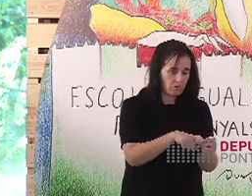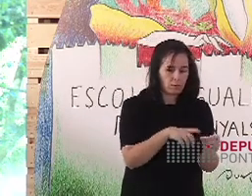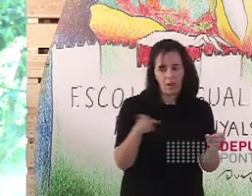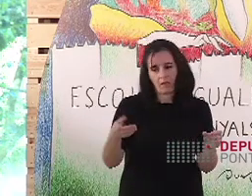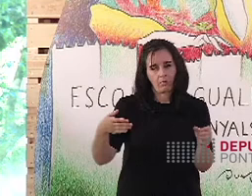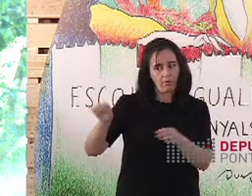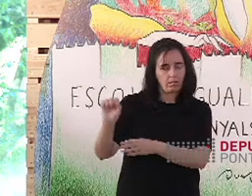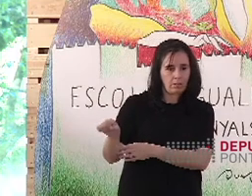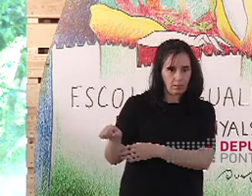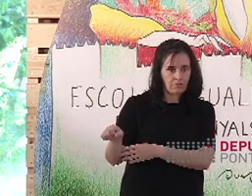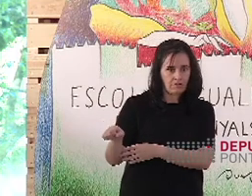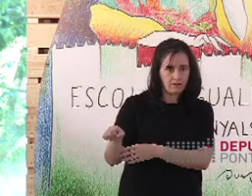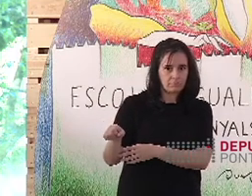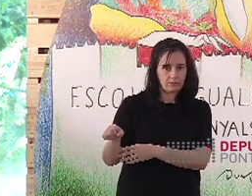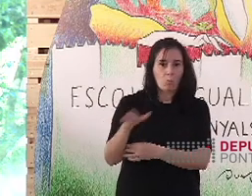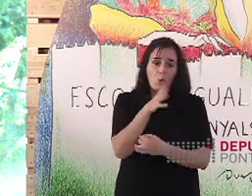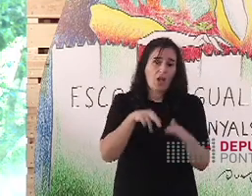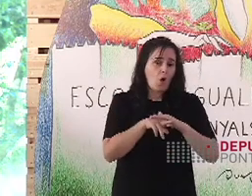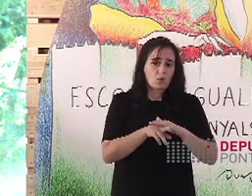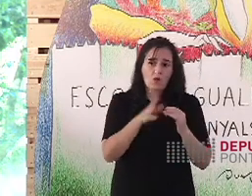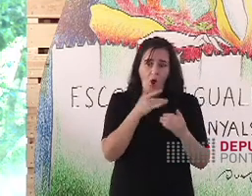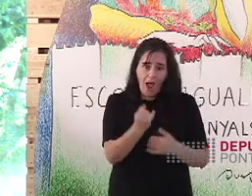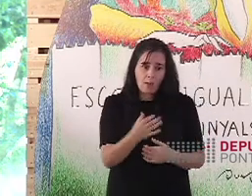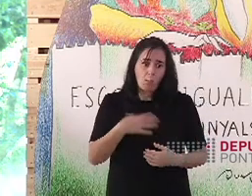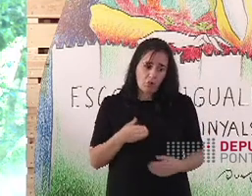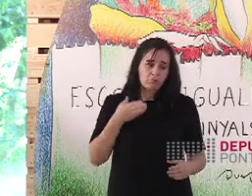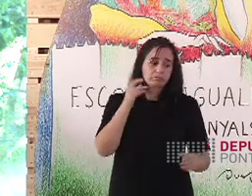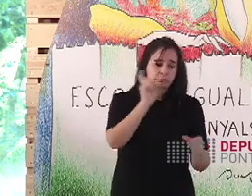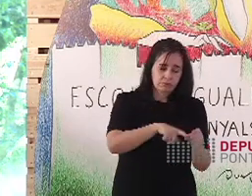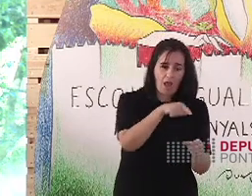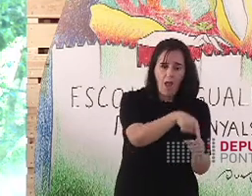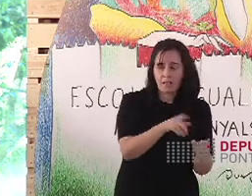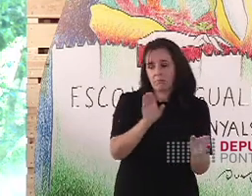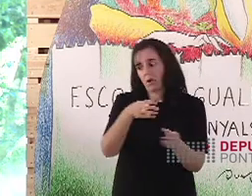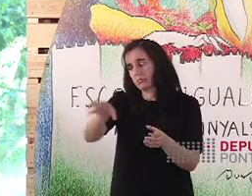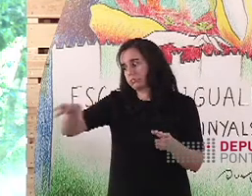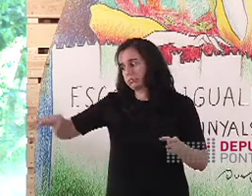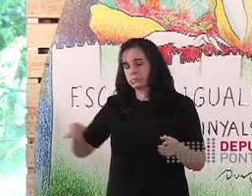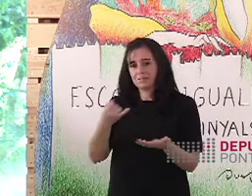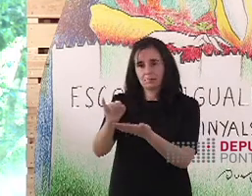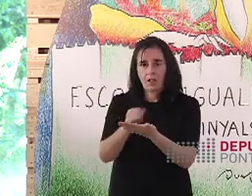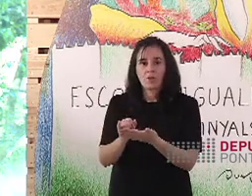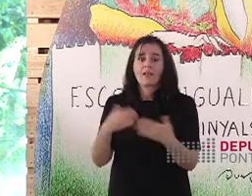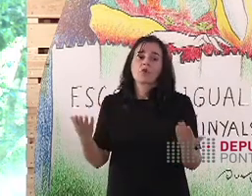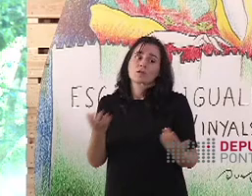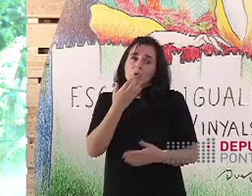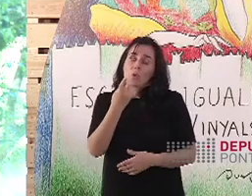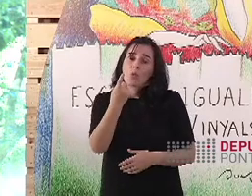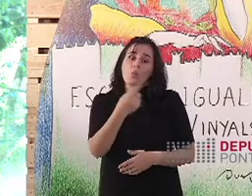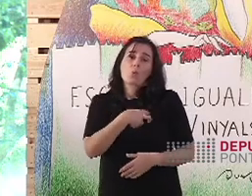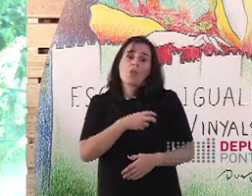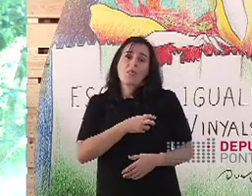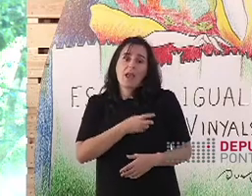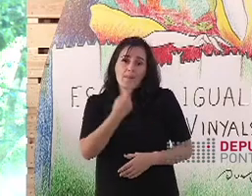existentes, simplemente. Por iso, no caso das forzas e corpos de seguridade, como me dixo un policía, aquí solamente